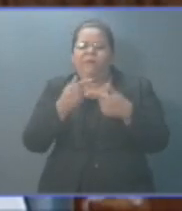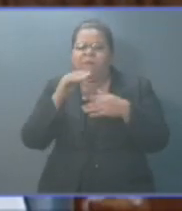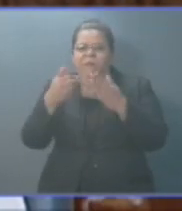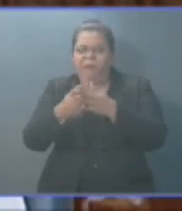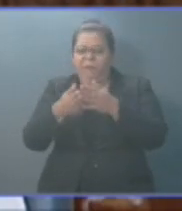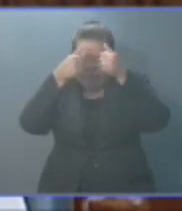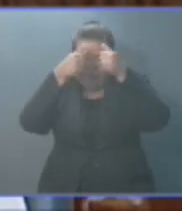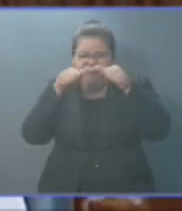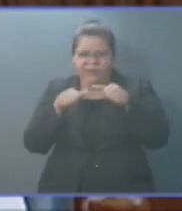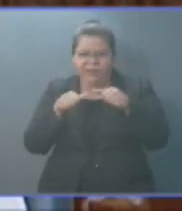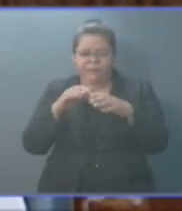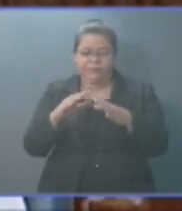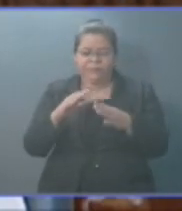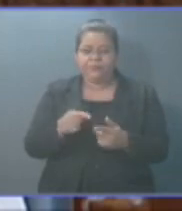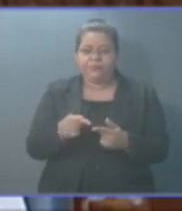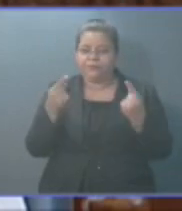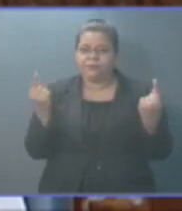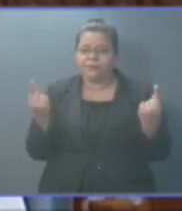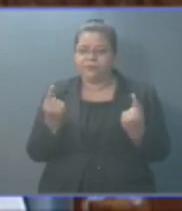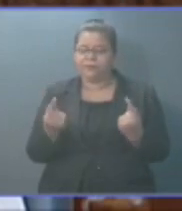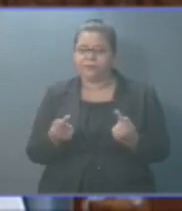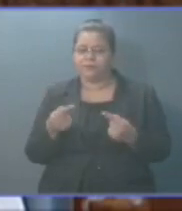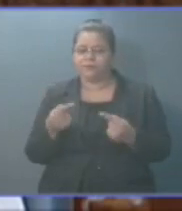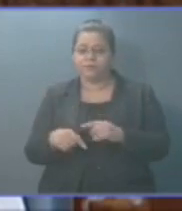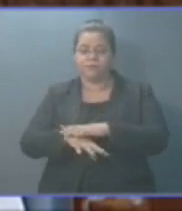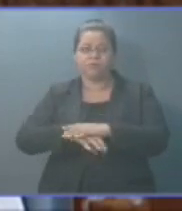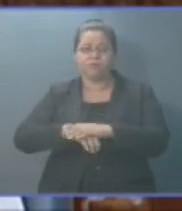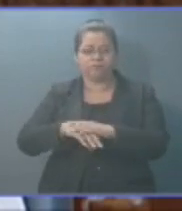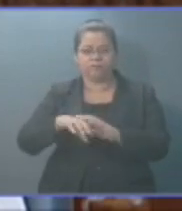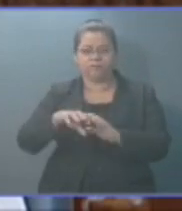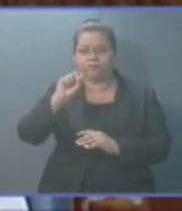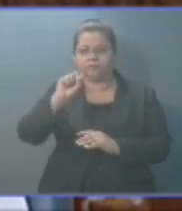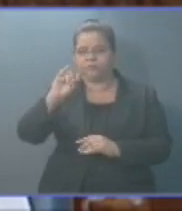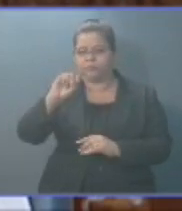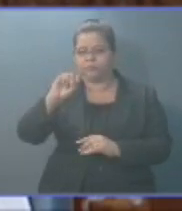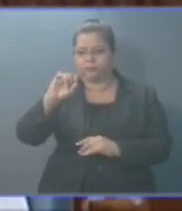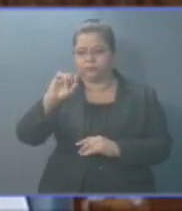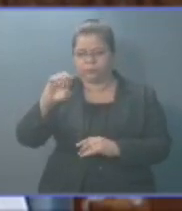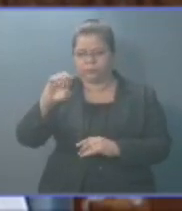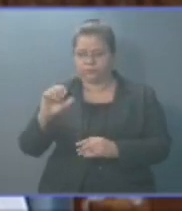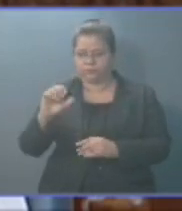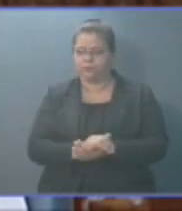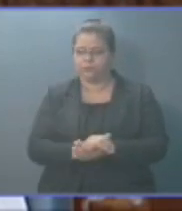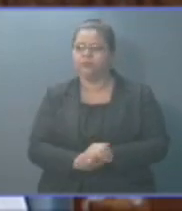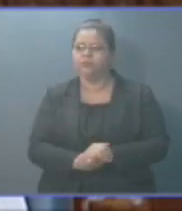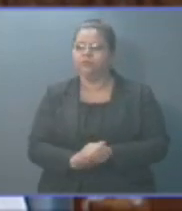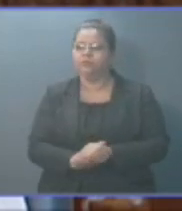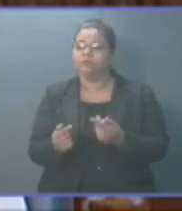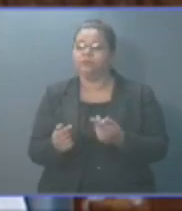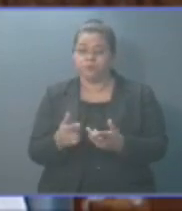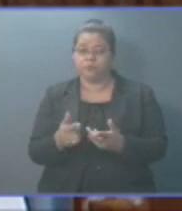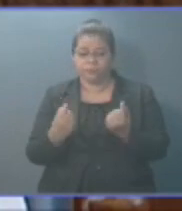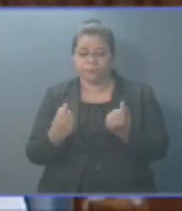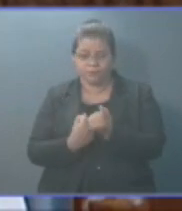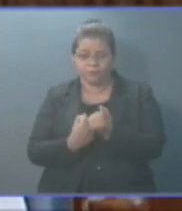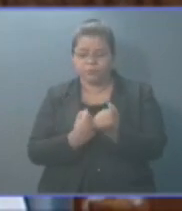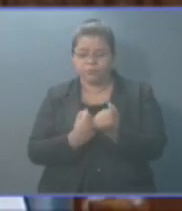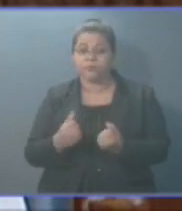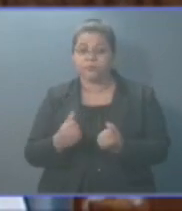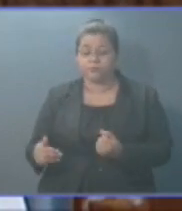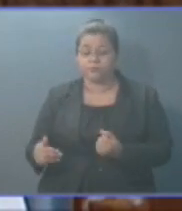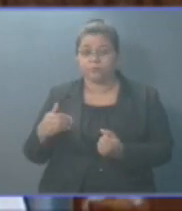Comisión Internacional contra la Impunidad en El Salvador, CICIES. Fortalecimiento económico y fiscal para el